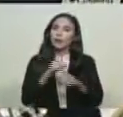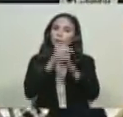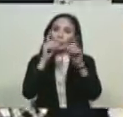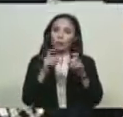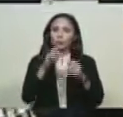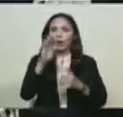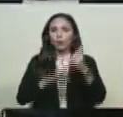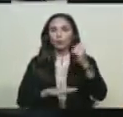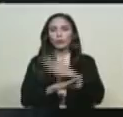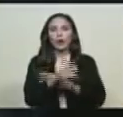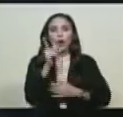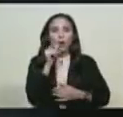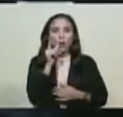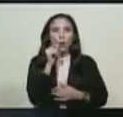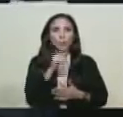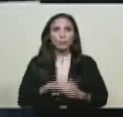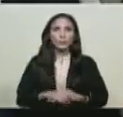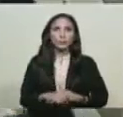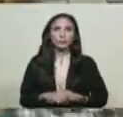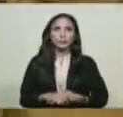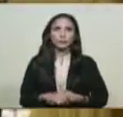con Marco Salgado por Hispan TV.